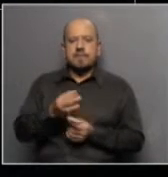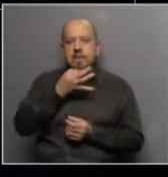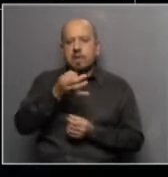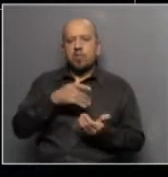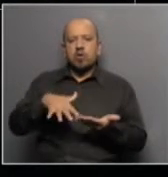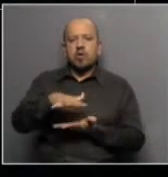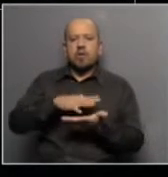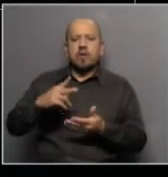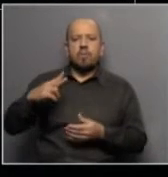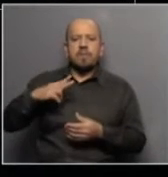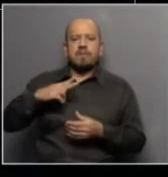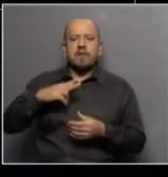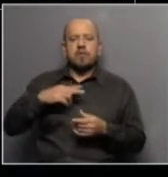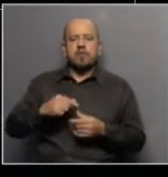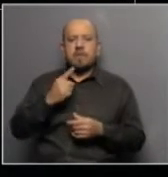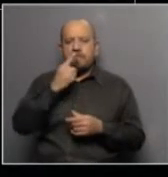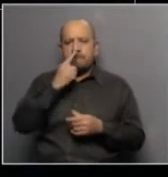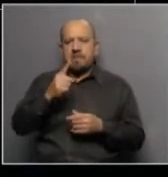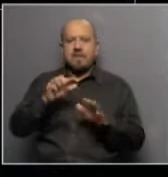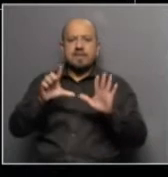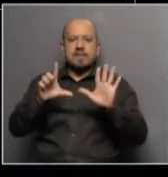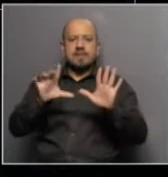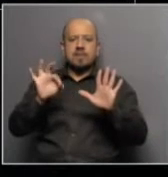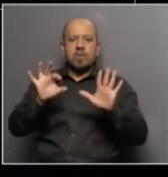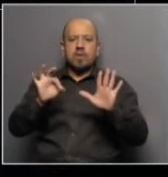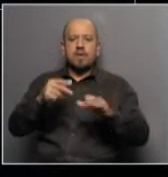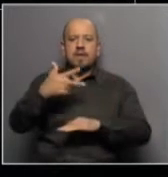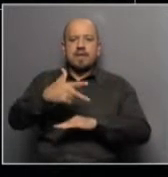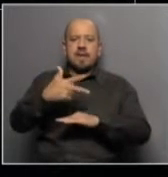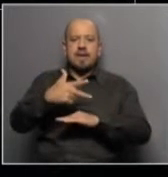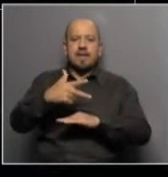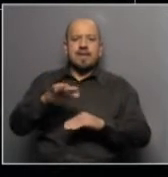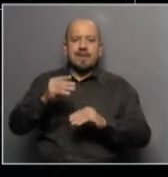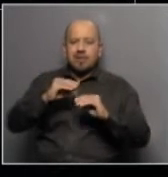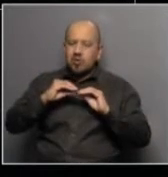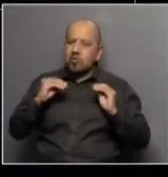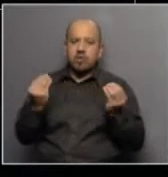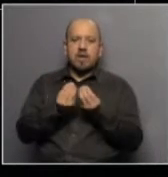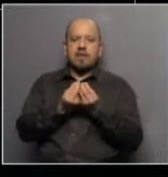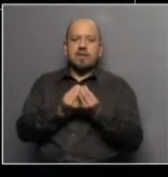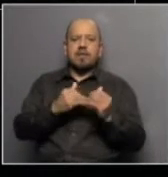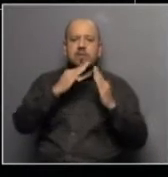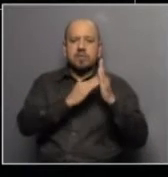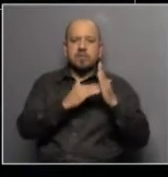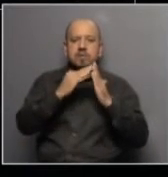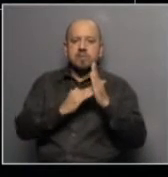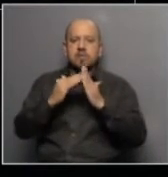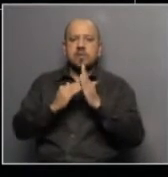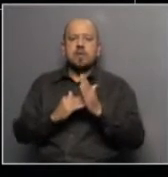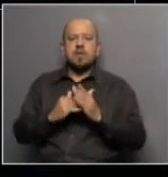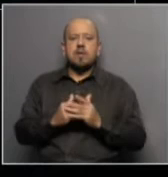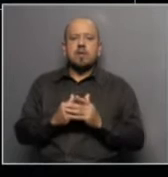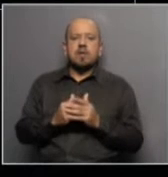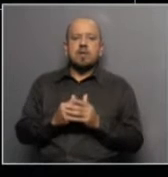privados ocupan 1.750 hectáreas más que todos los asentamientos de nuestro país. Ocupan un lugar importante, pero de alguna